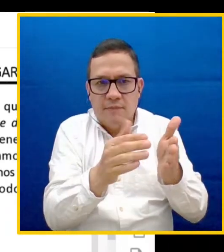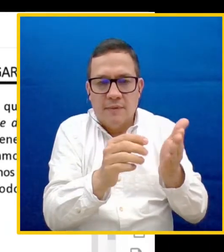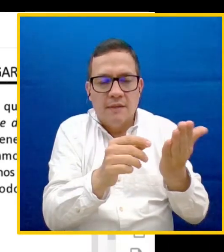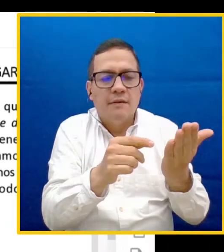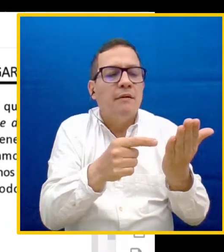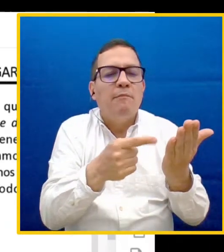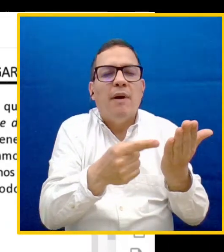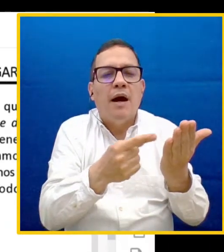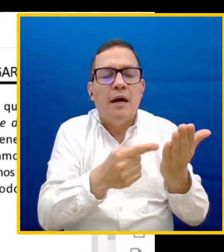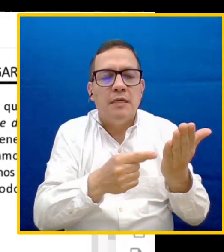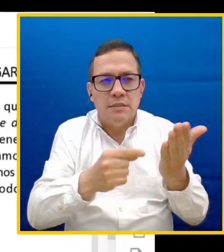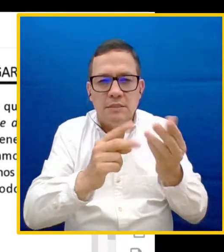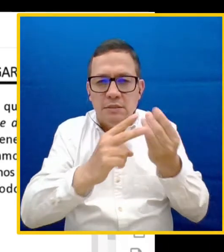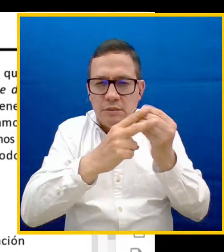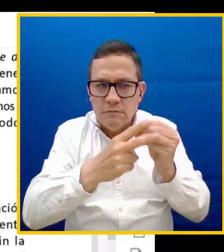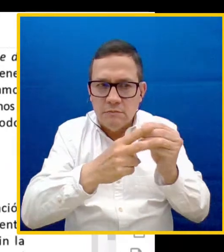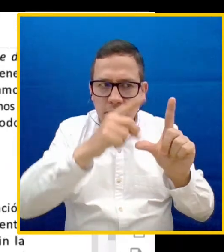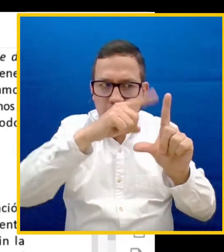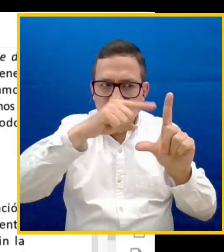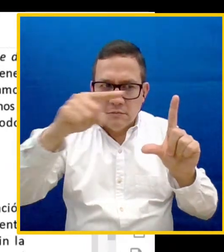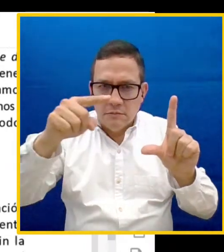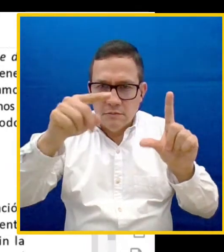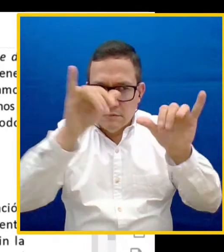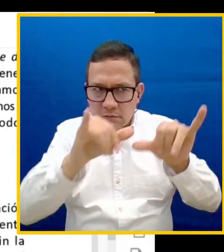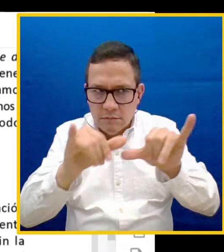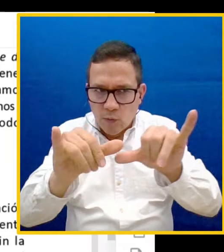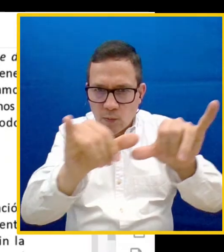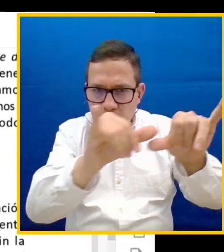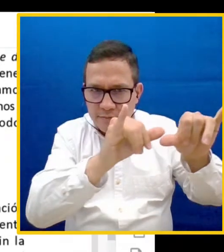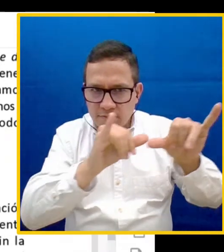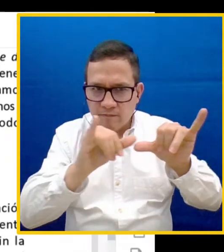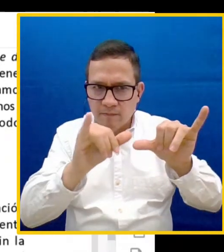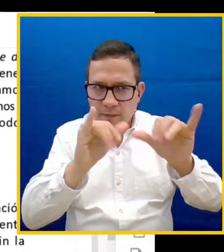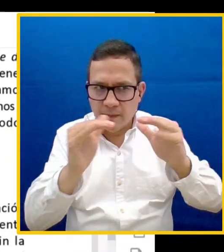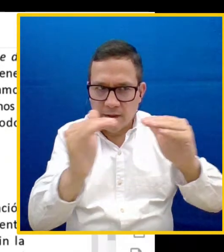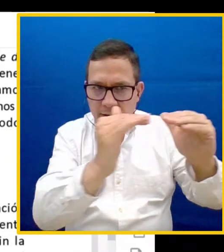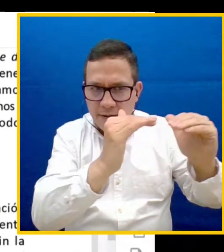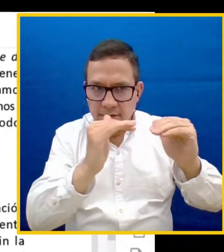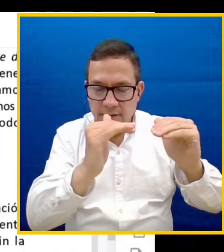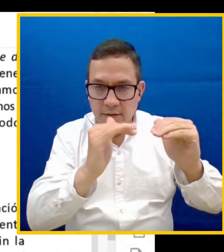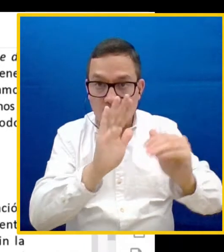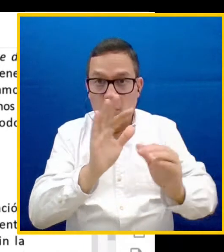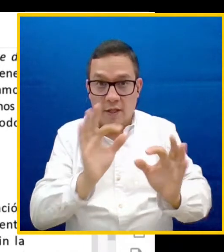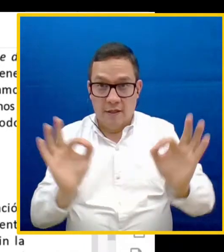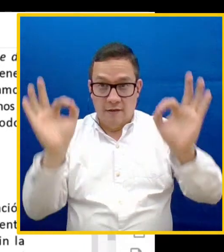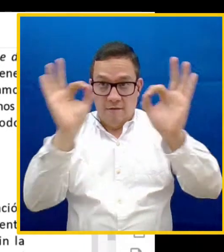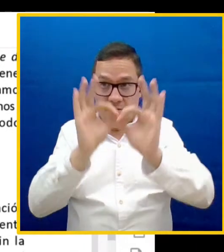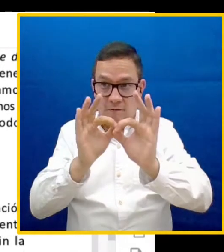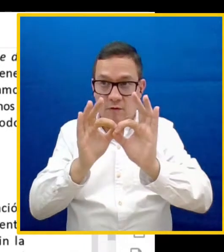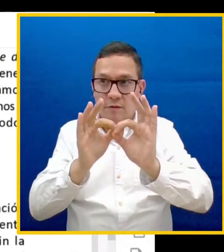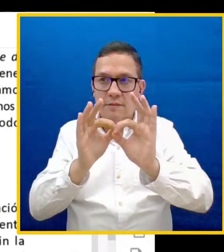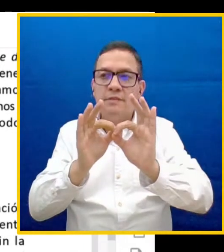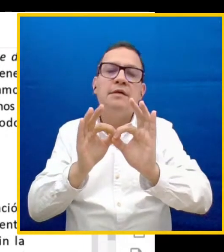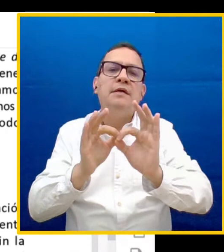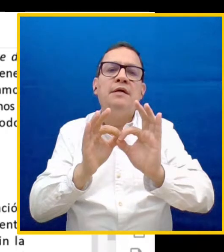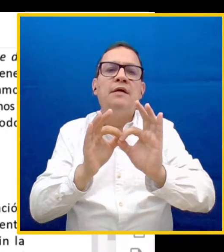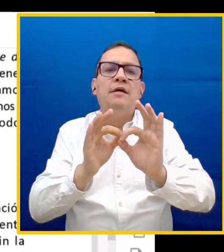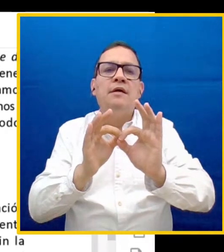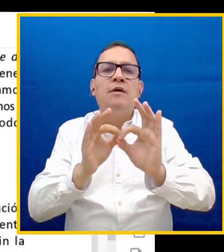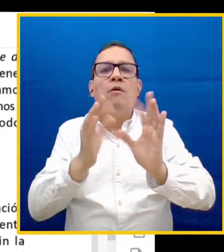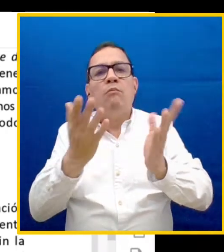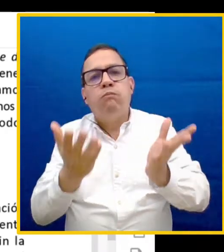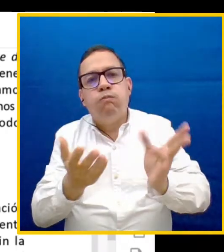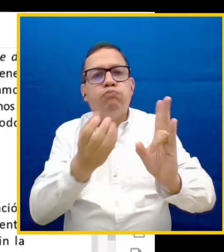de medición estandarizados. Los enfoques cuantitativos permiten utilizar pequeños números